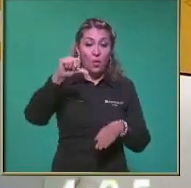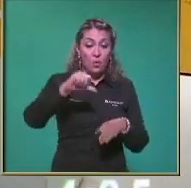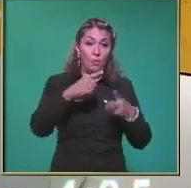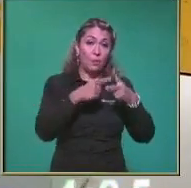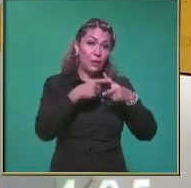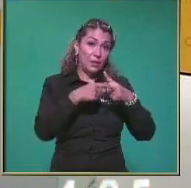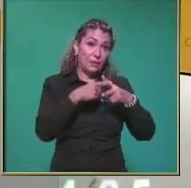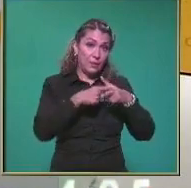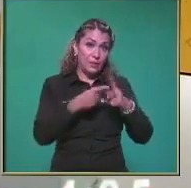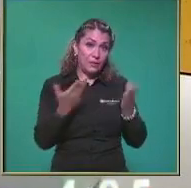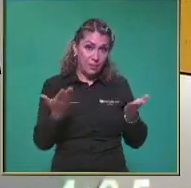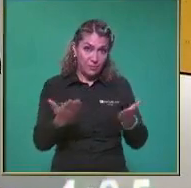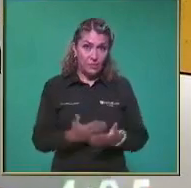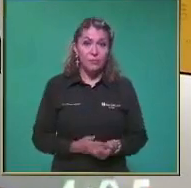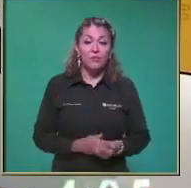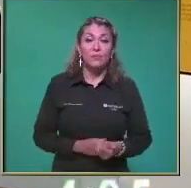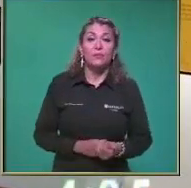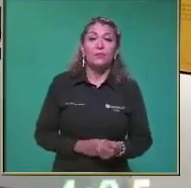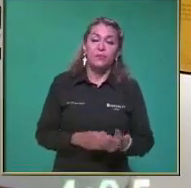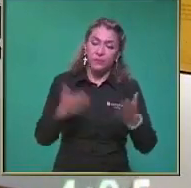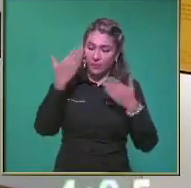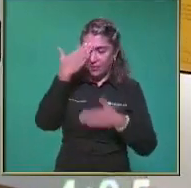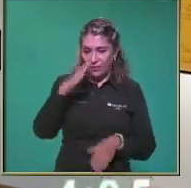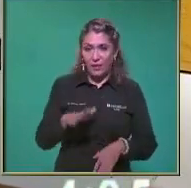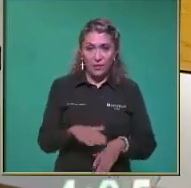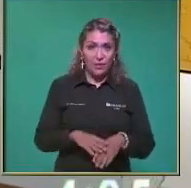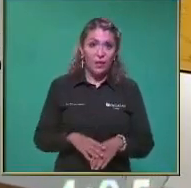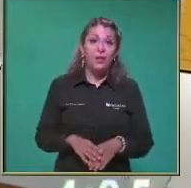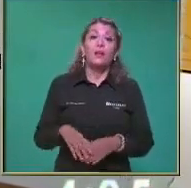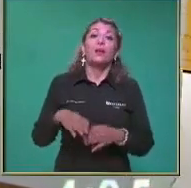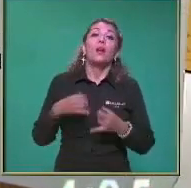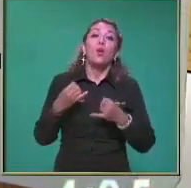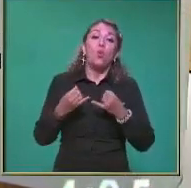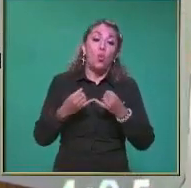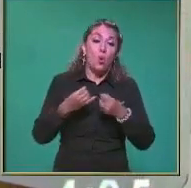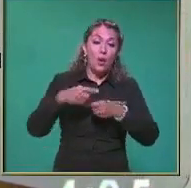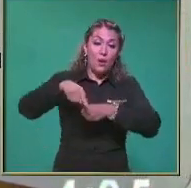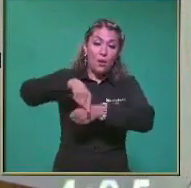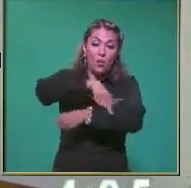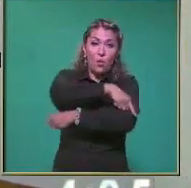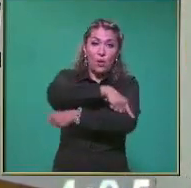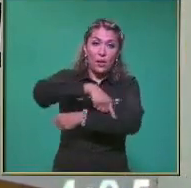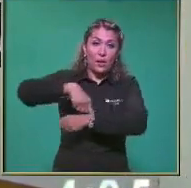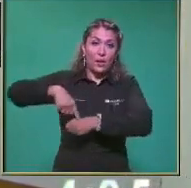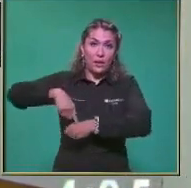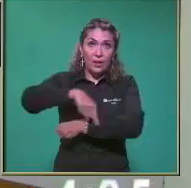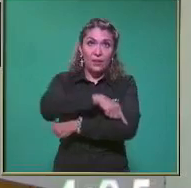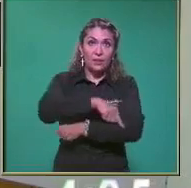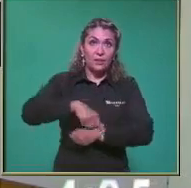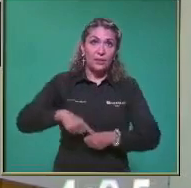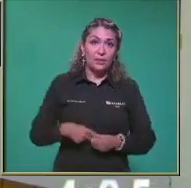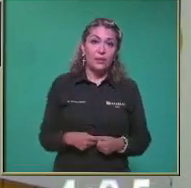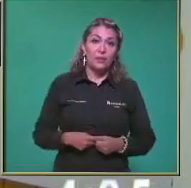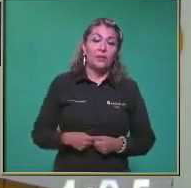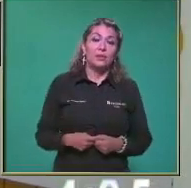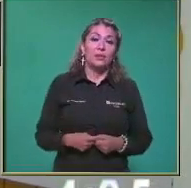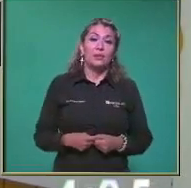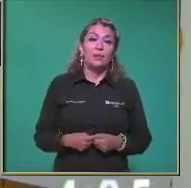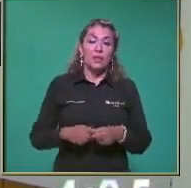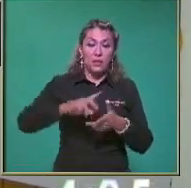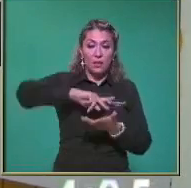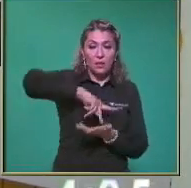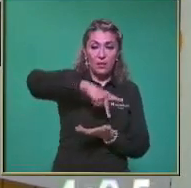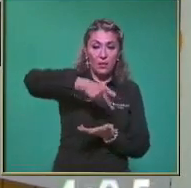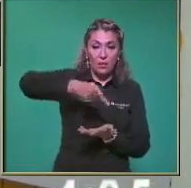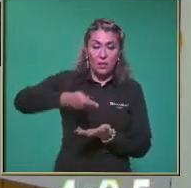Los materiales que necesitamos, pues son, ya sabemos, nuestro juego de geometría, nuestro compás de precisión, nuestro libro